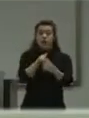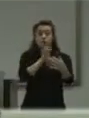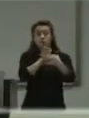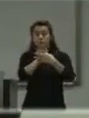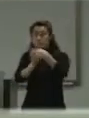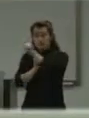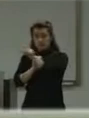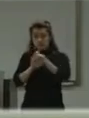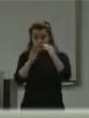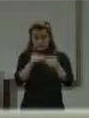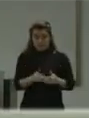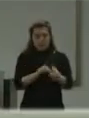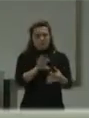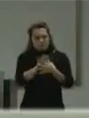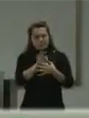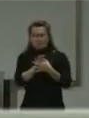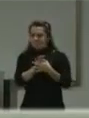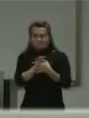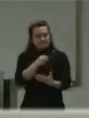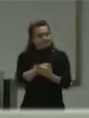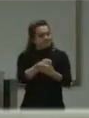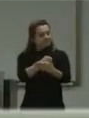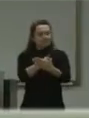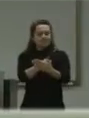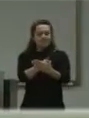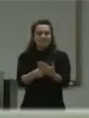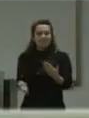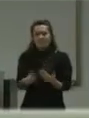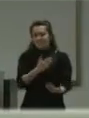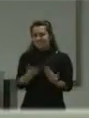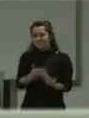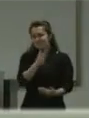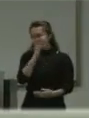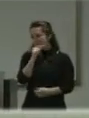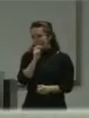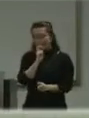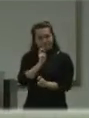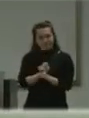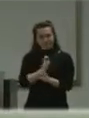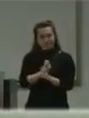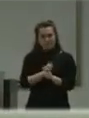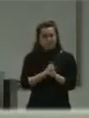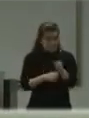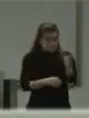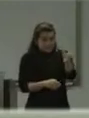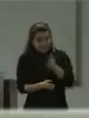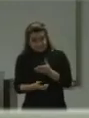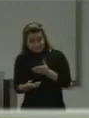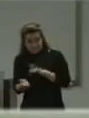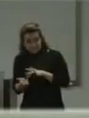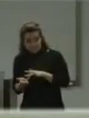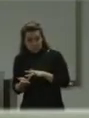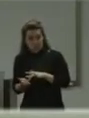con personas con discapacidad y no fue fácil digamos que nos permitieran la participación